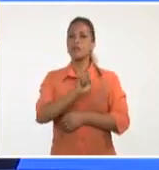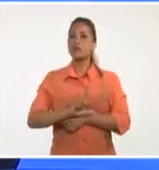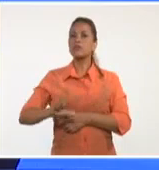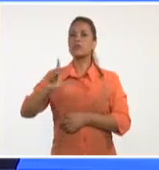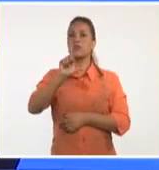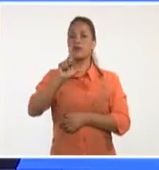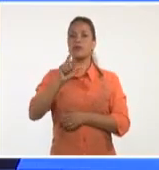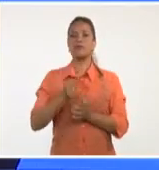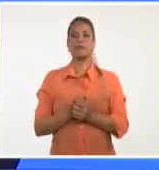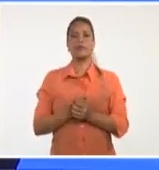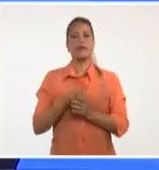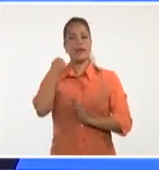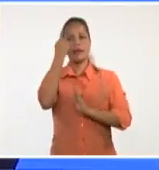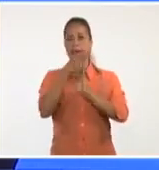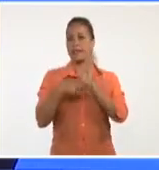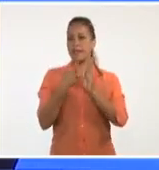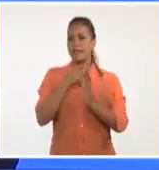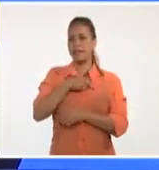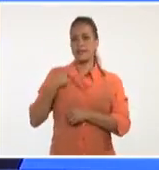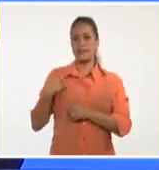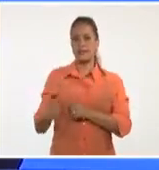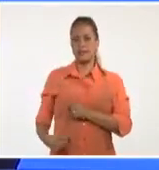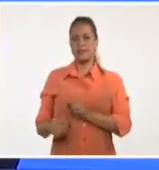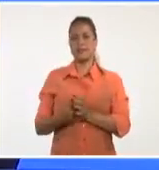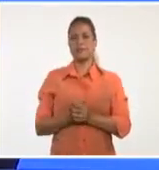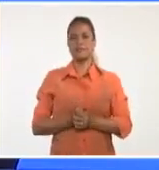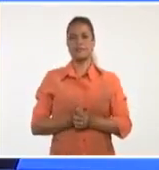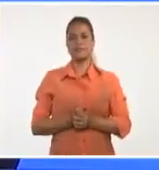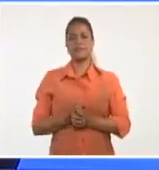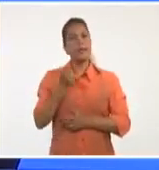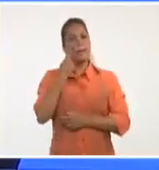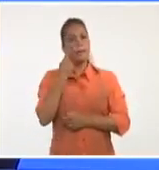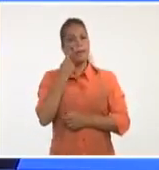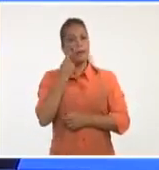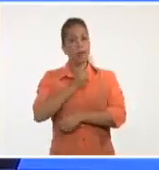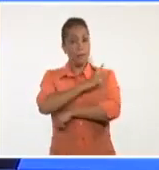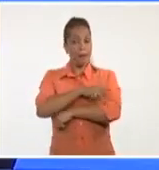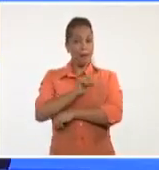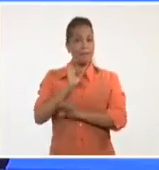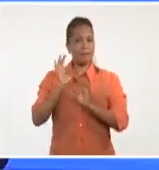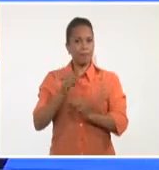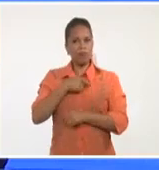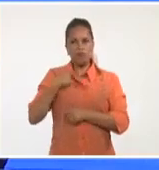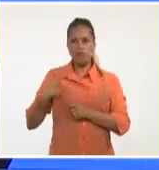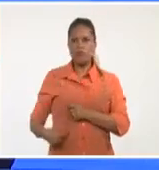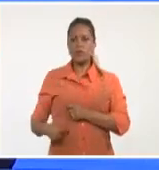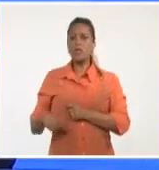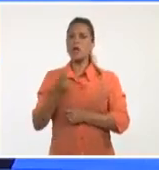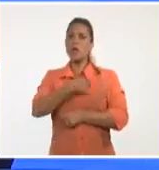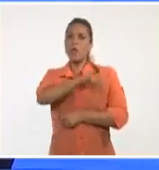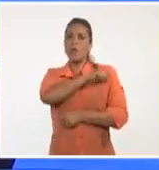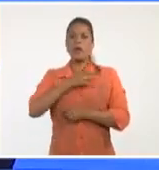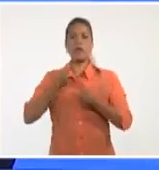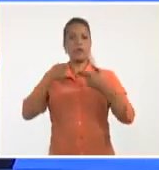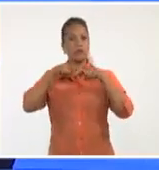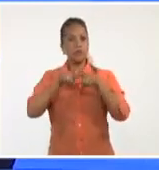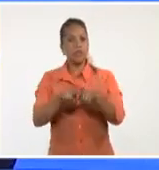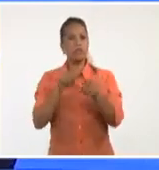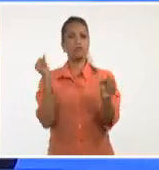con características chinas. Vemos en la República Popular China a un pueblo unido y